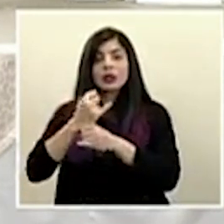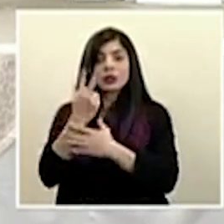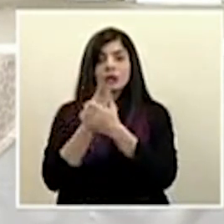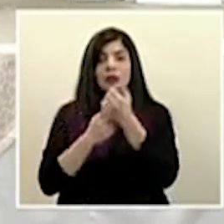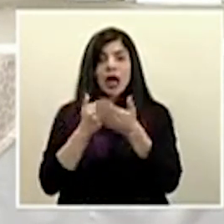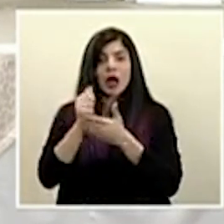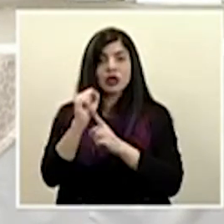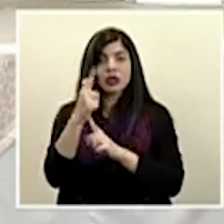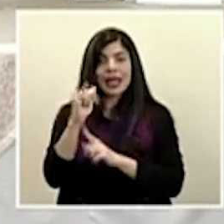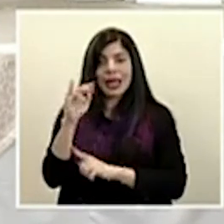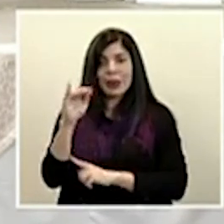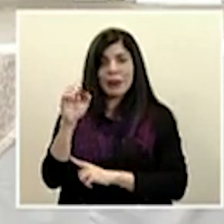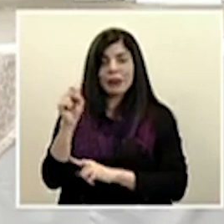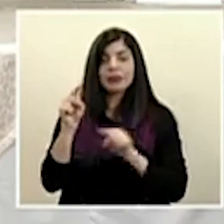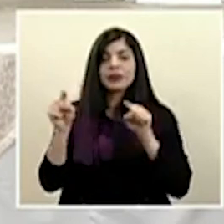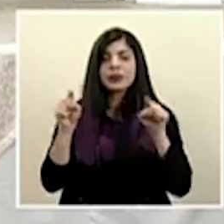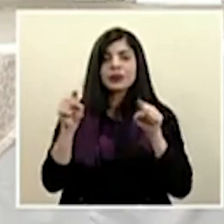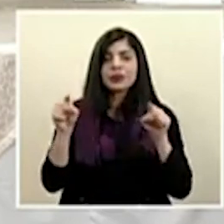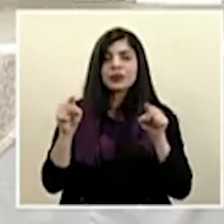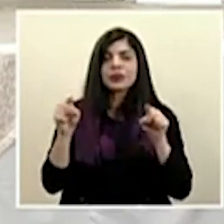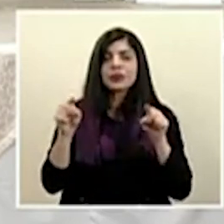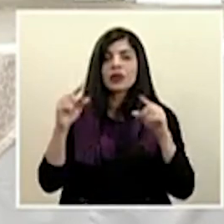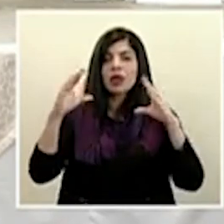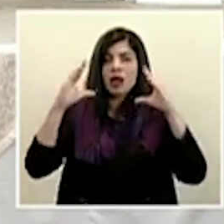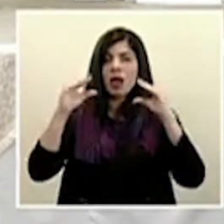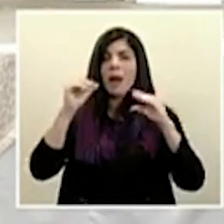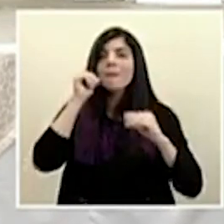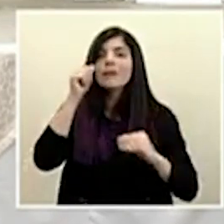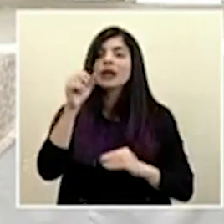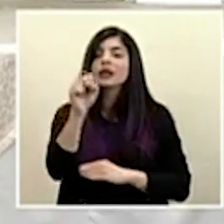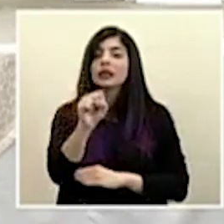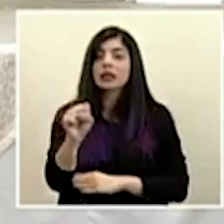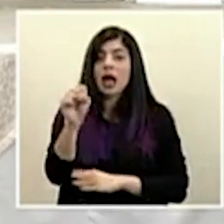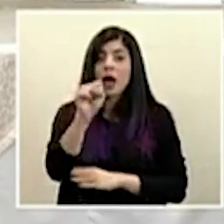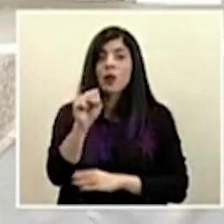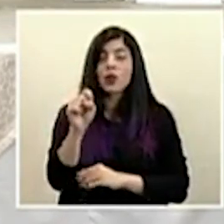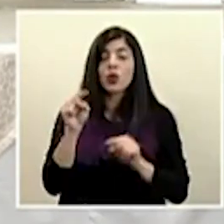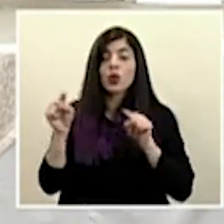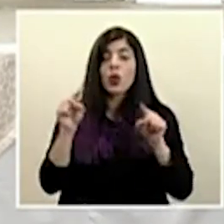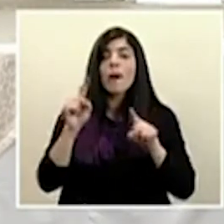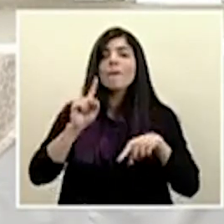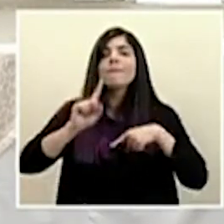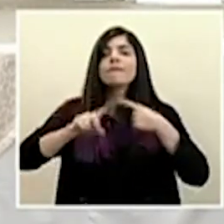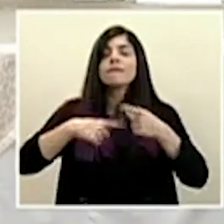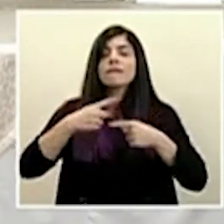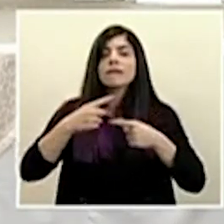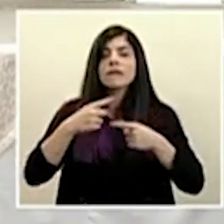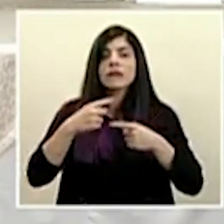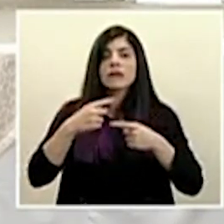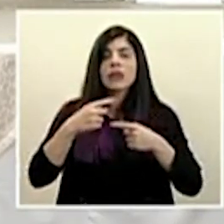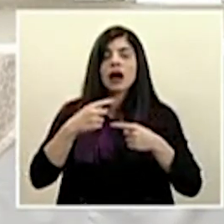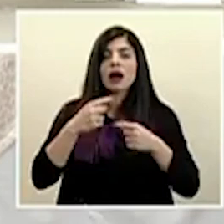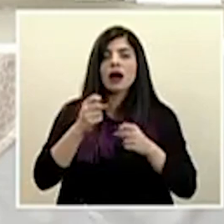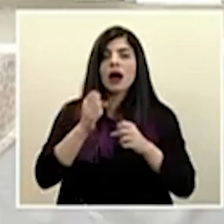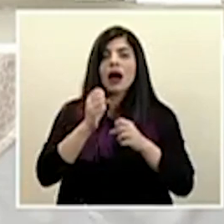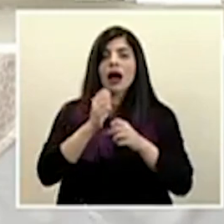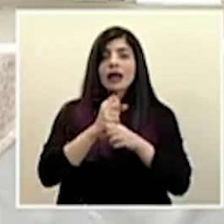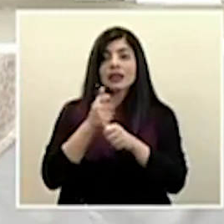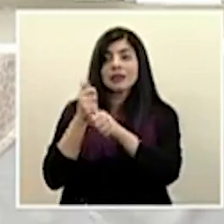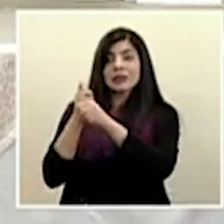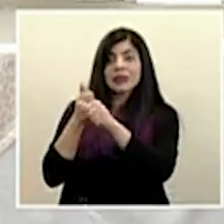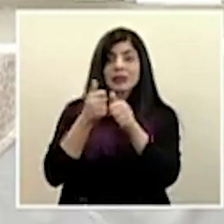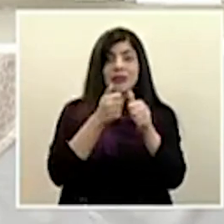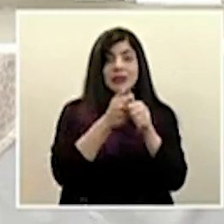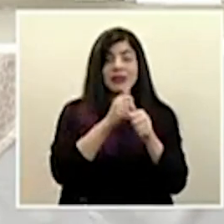Mixto de Ayuda Social en la tarde de mañana sábado, en el que van a hacer los respectivos jerarcas van a